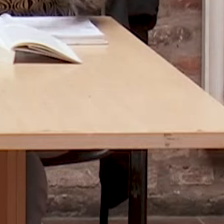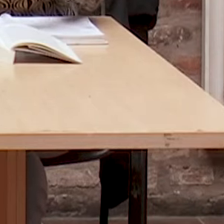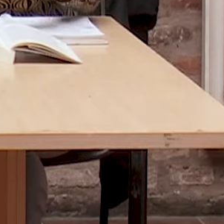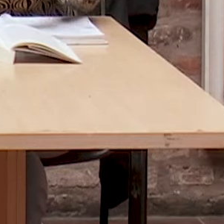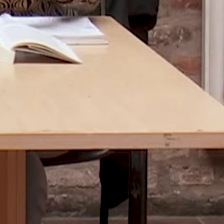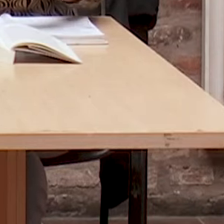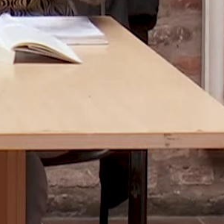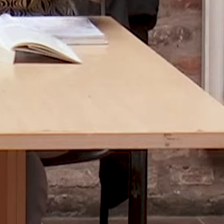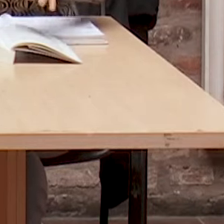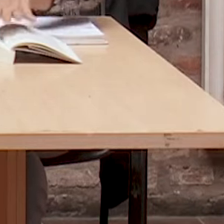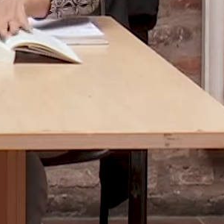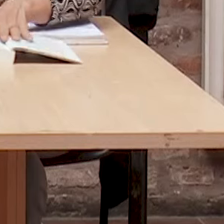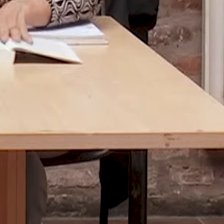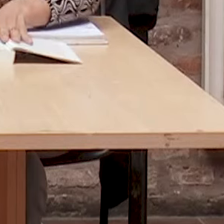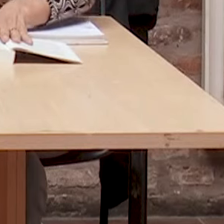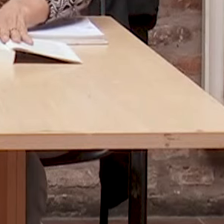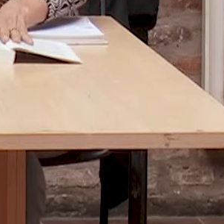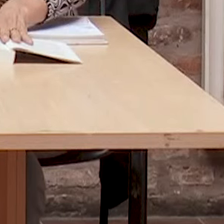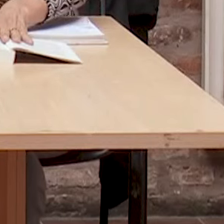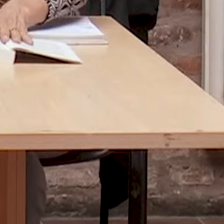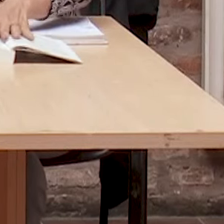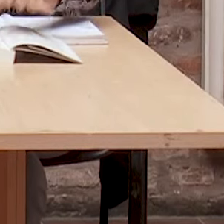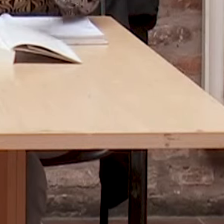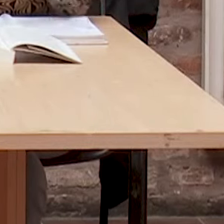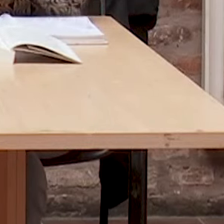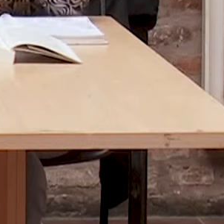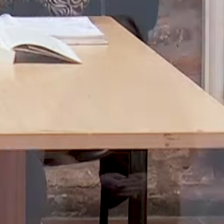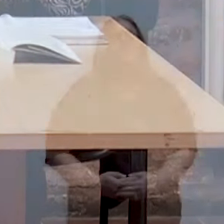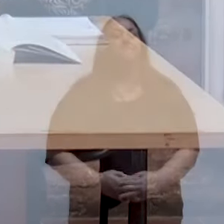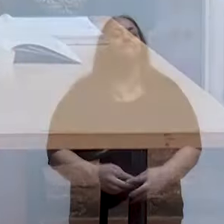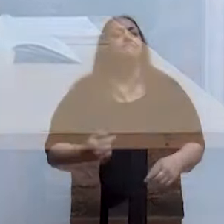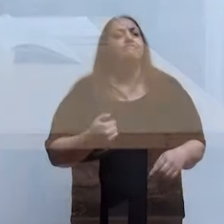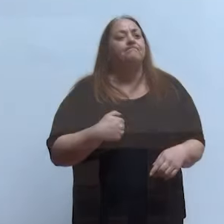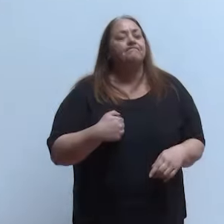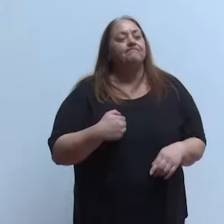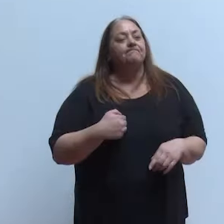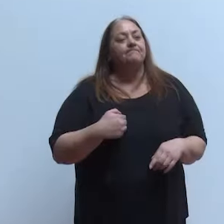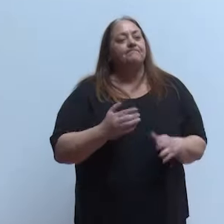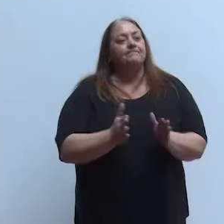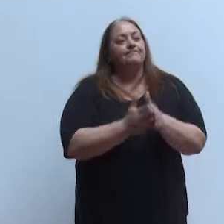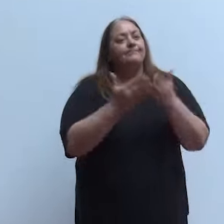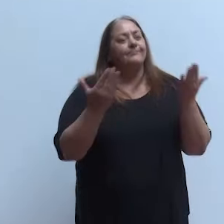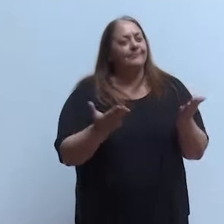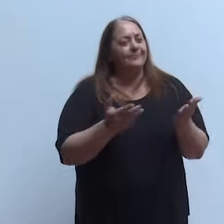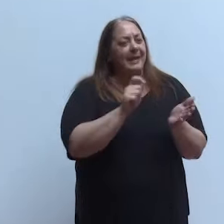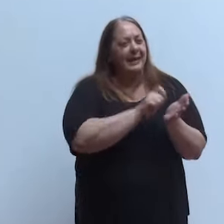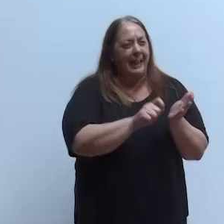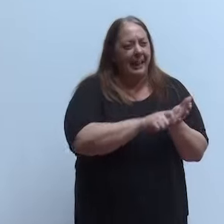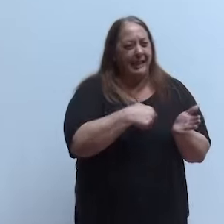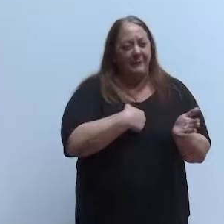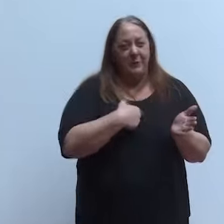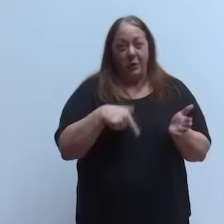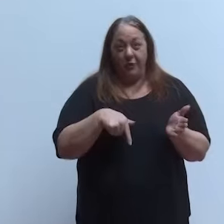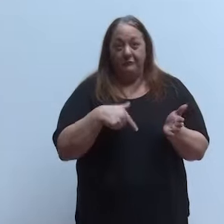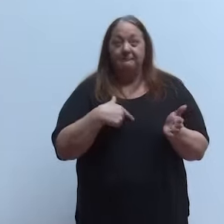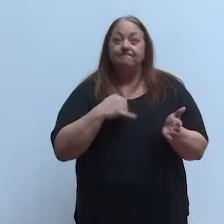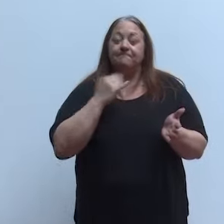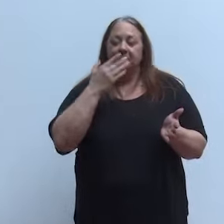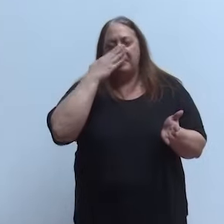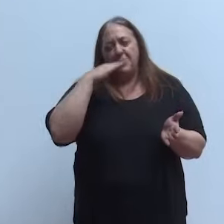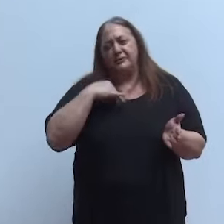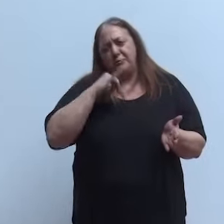porque justamente acá abrí en la parte metodológica que seguro seguramente después también le